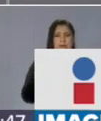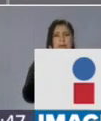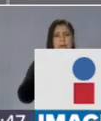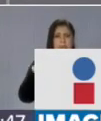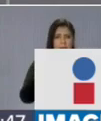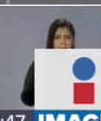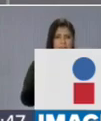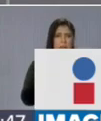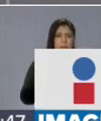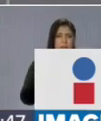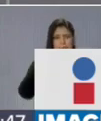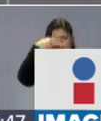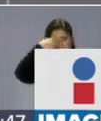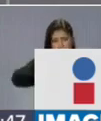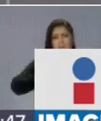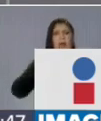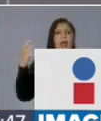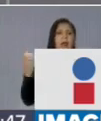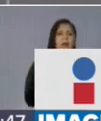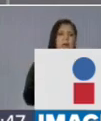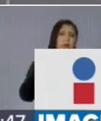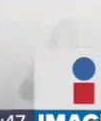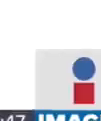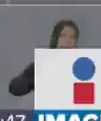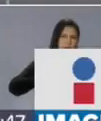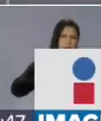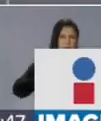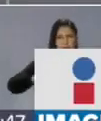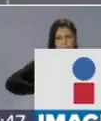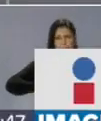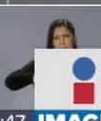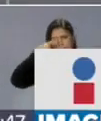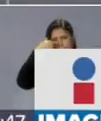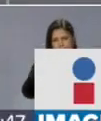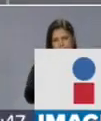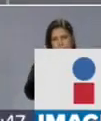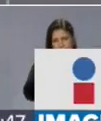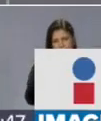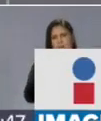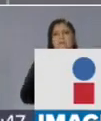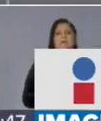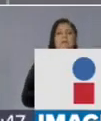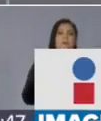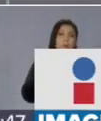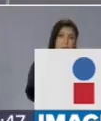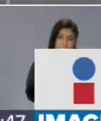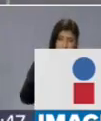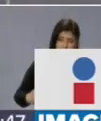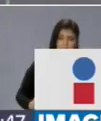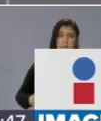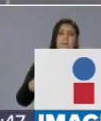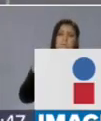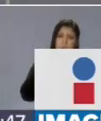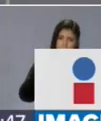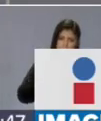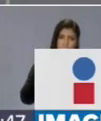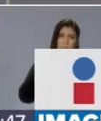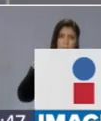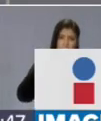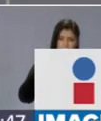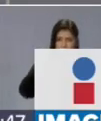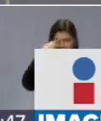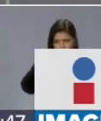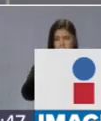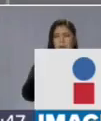de México, por su triunfo electoral. Como presidente y como mexicano, le deseo